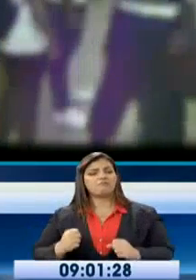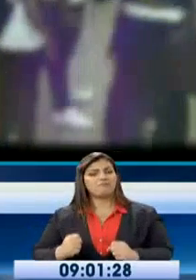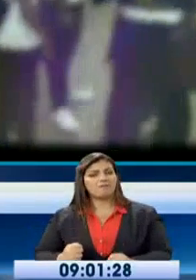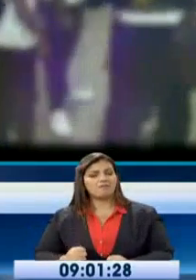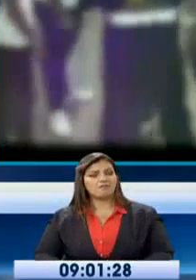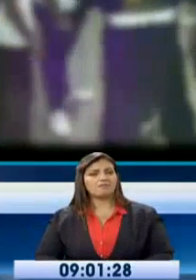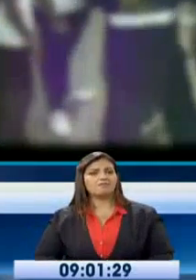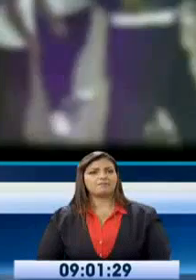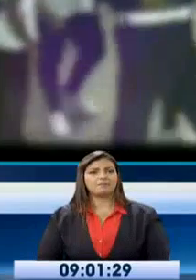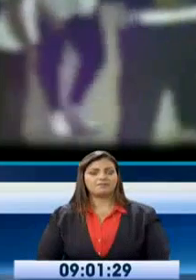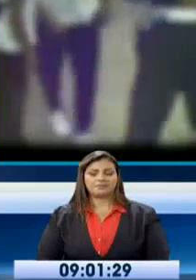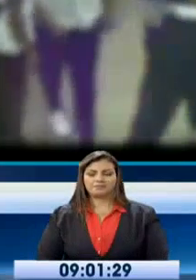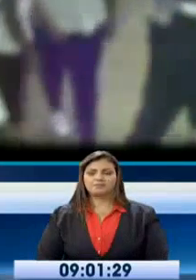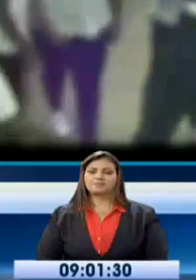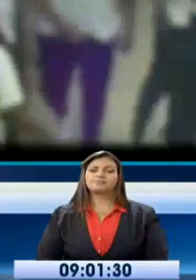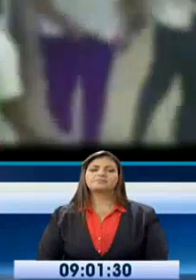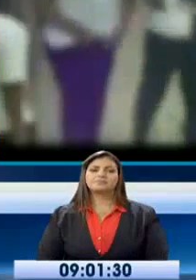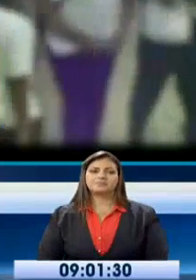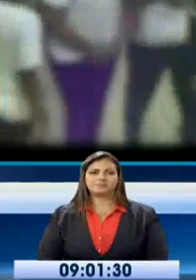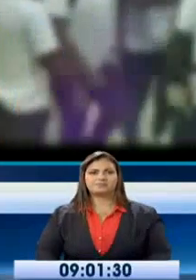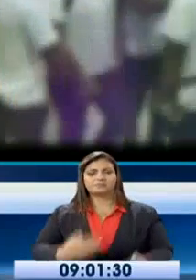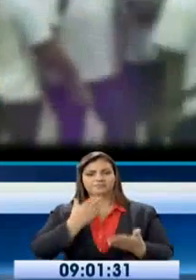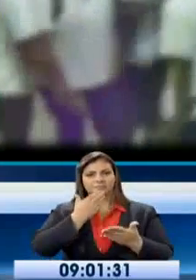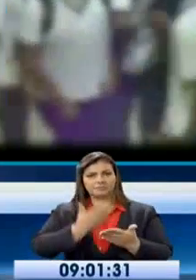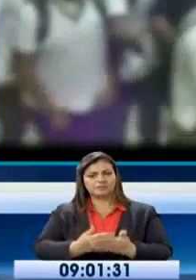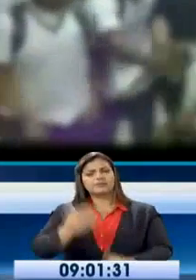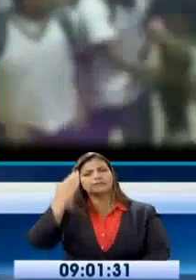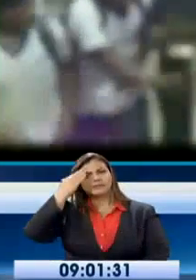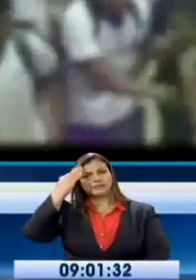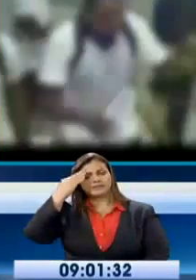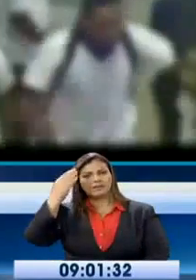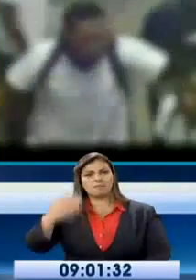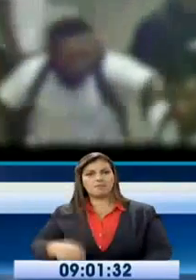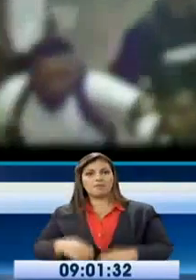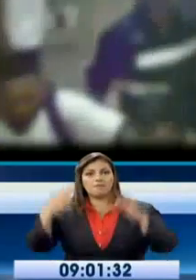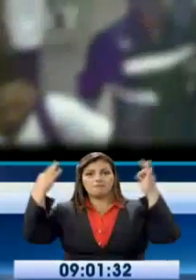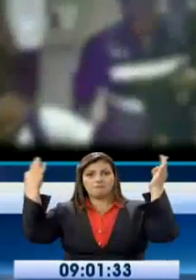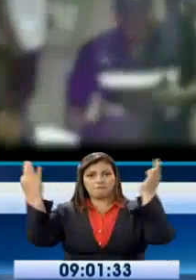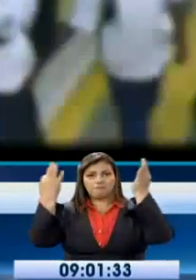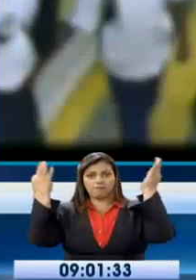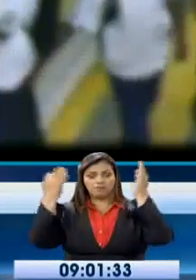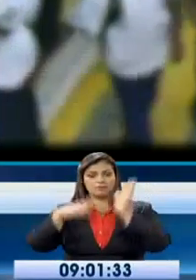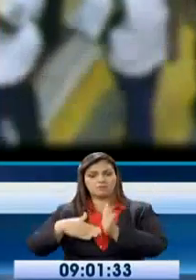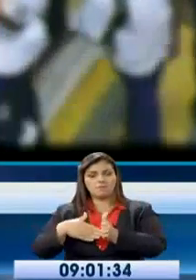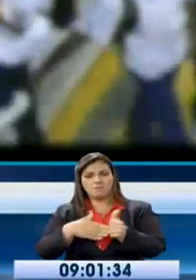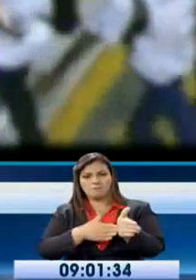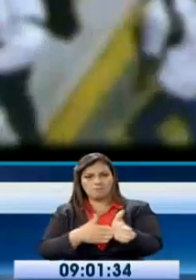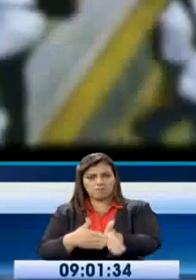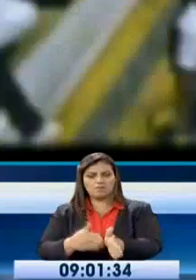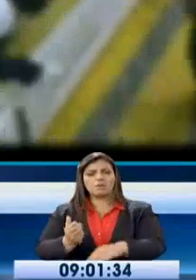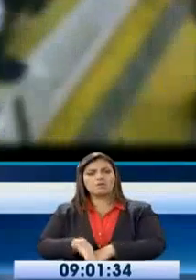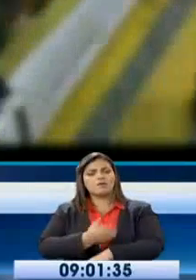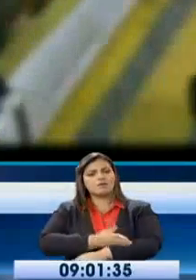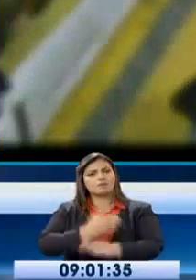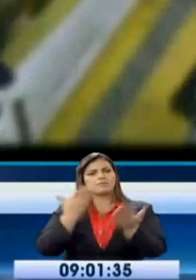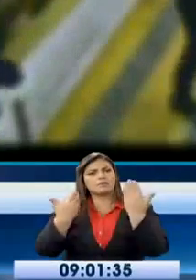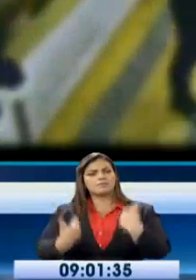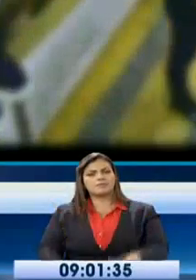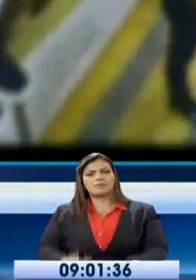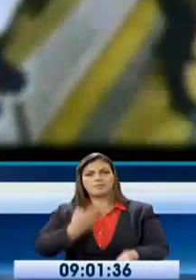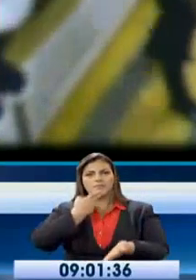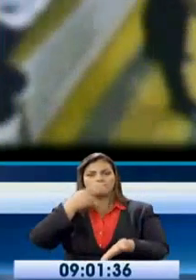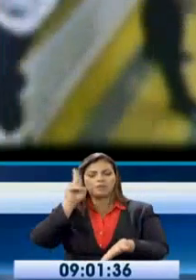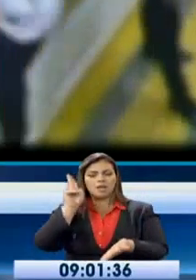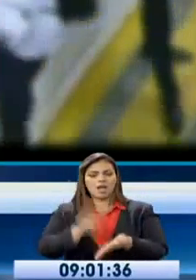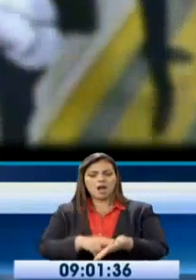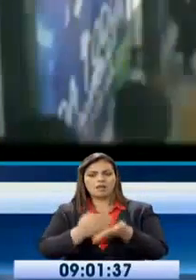gracias. Tenemos conocimientos que la Fundación Metrovía justamente ha enviado ya comunicados a más de una